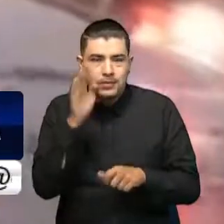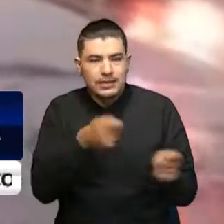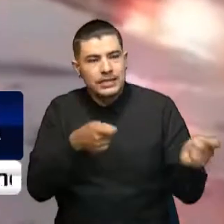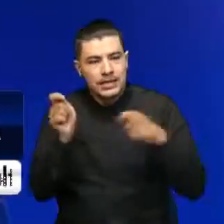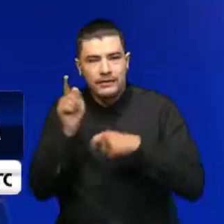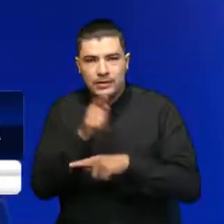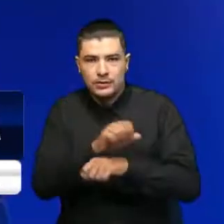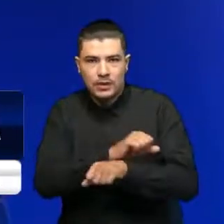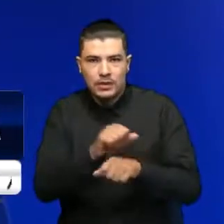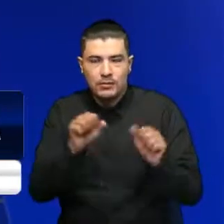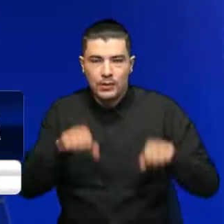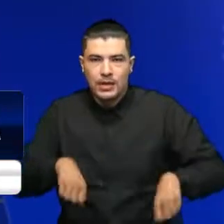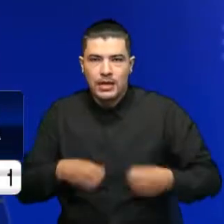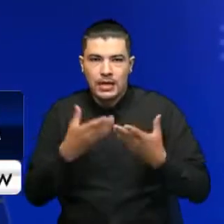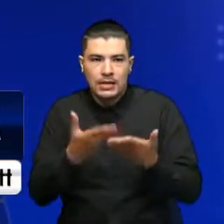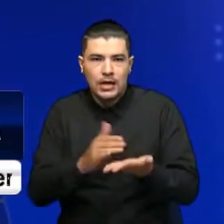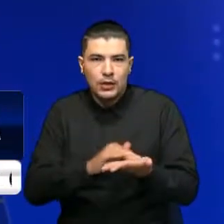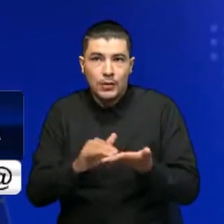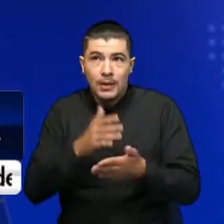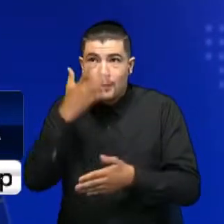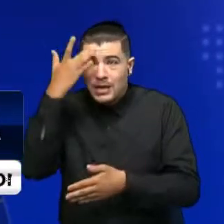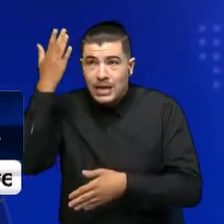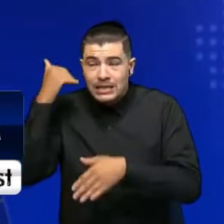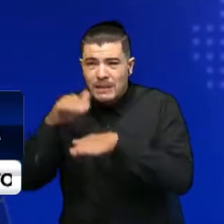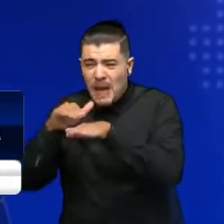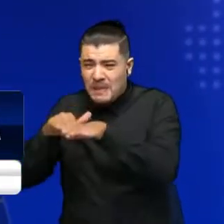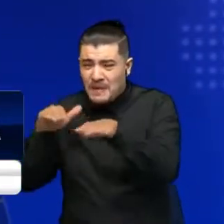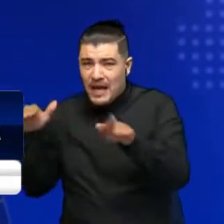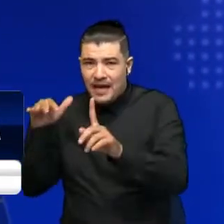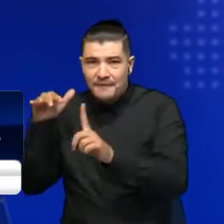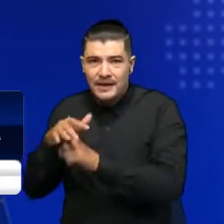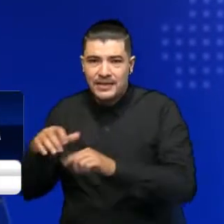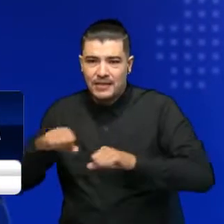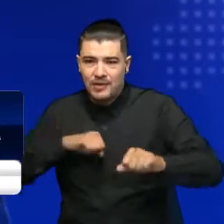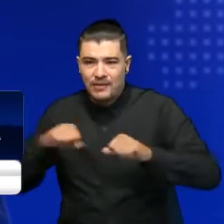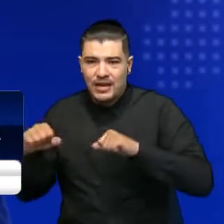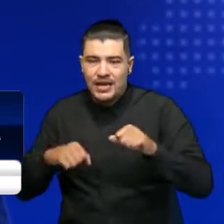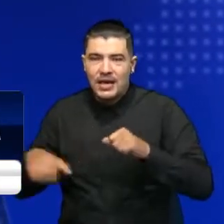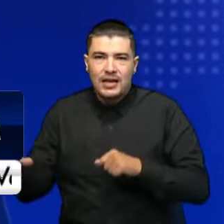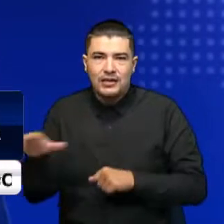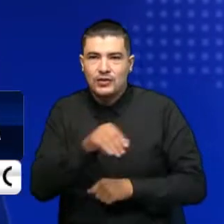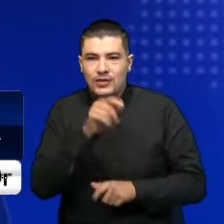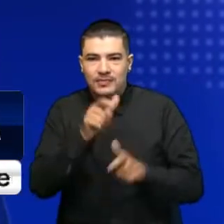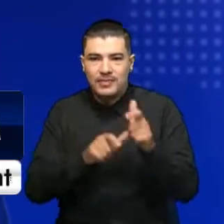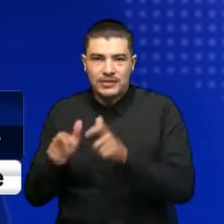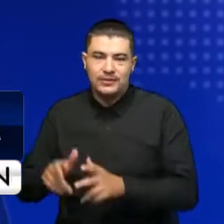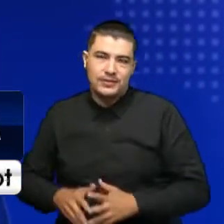movilidad en la zona, pues se produjo un fuerte trancón que afectó la movilidad de los ciudadanos.